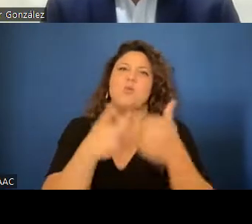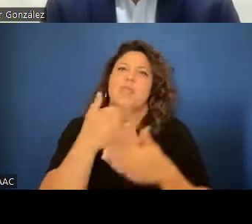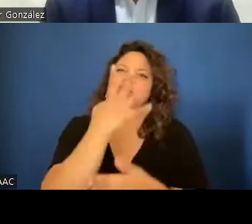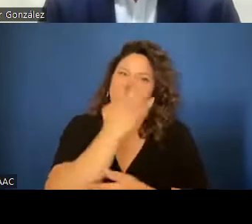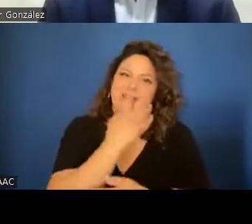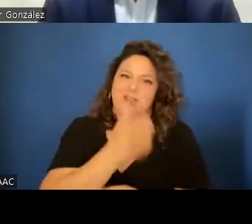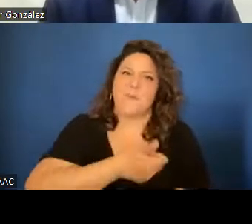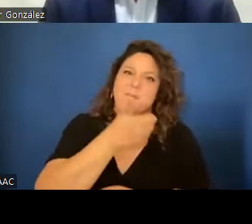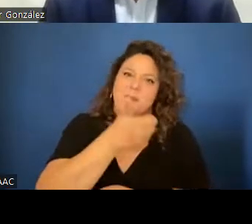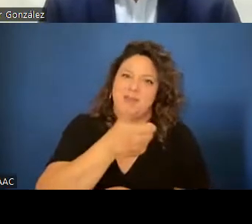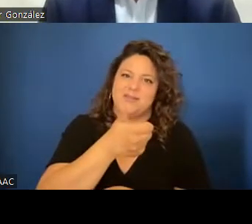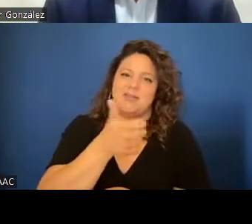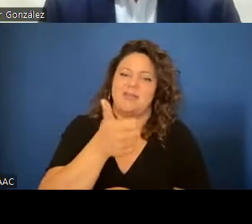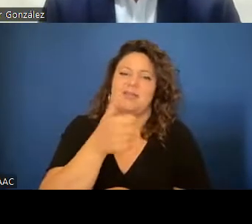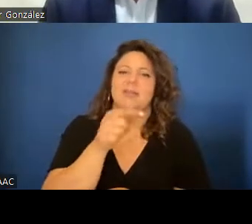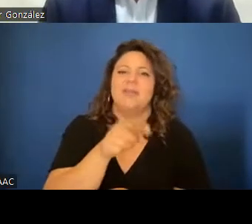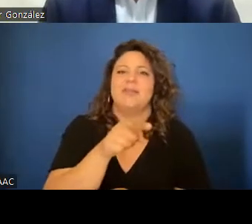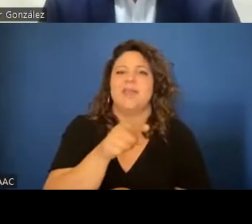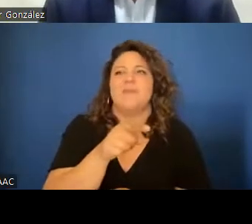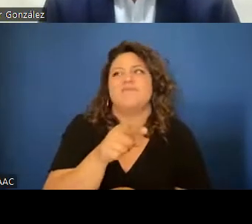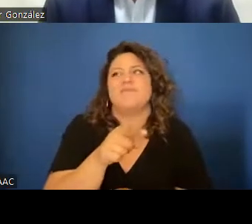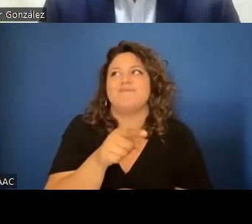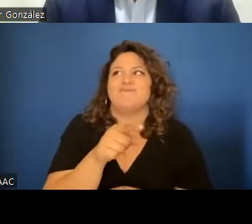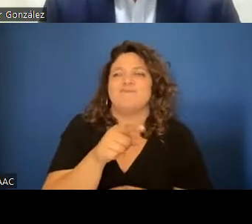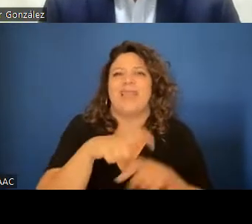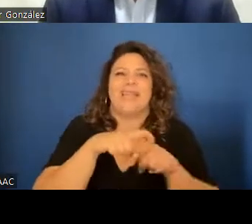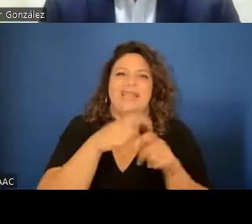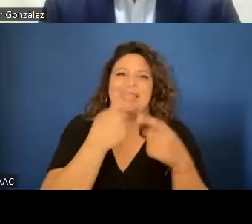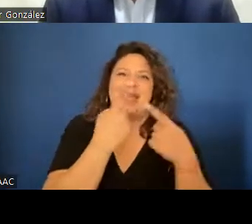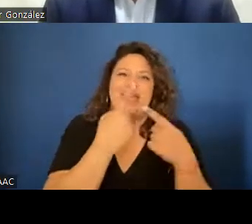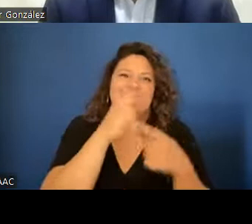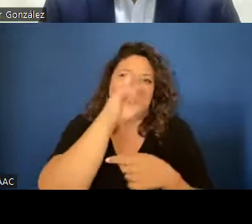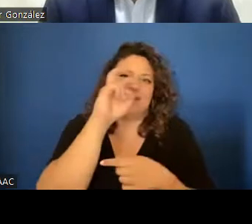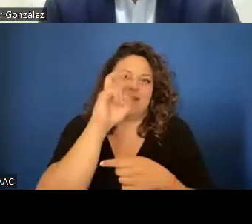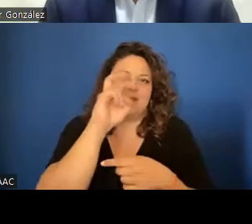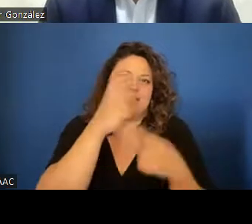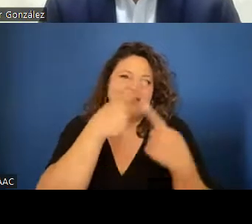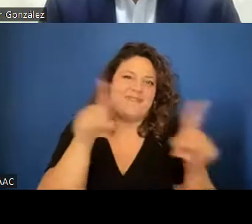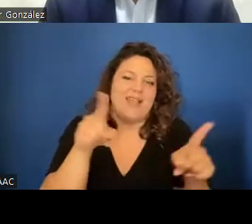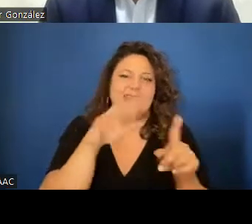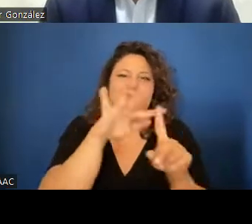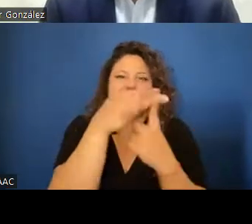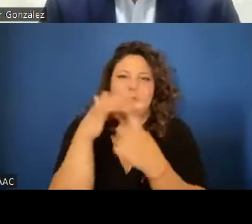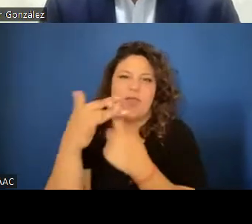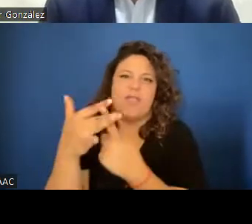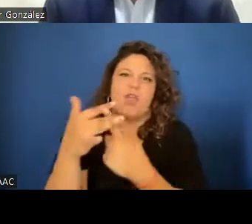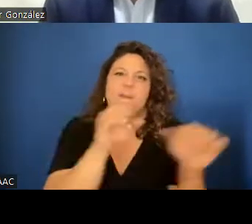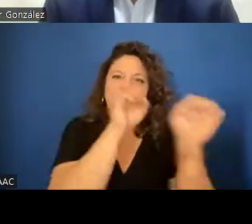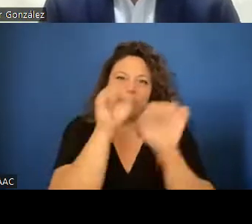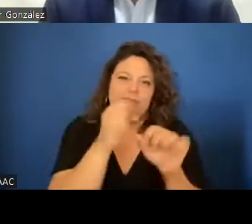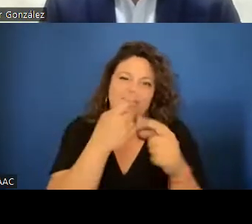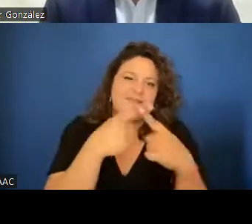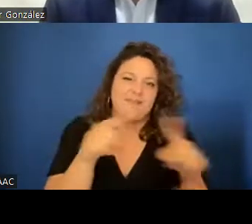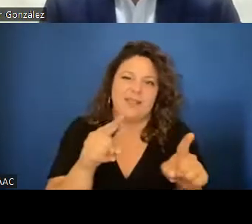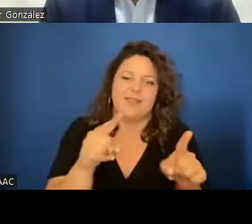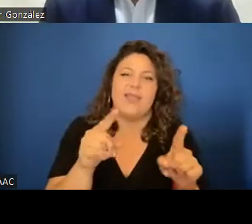discriminatoria, tengo indicios de ello y lo aporto. Ya es la otra parte la que tiene que descargarse, la que